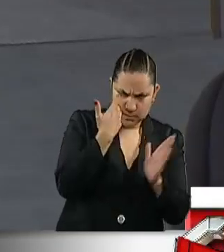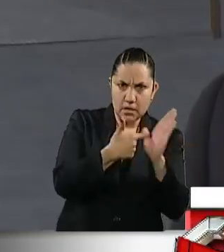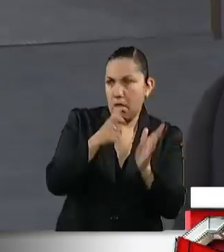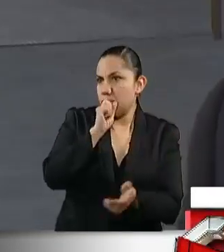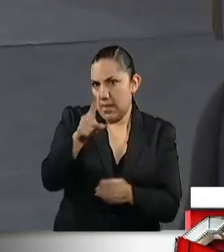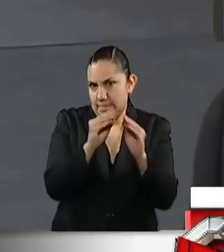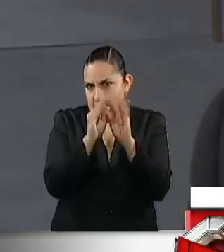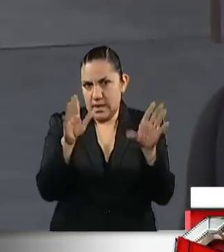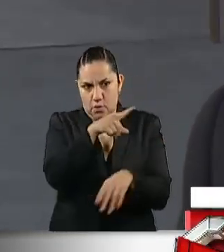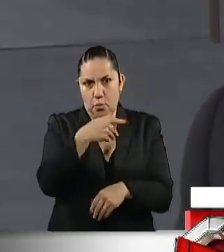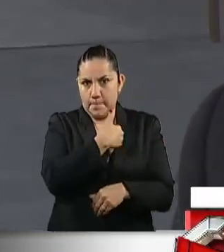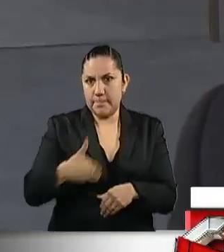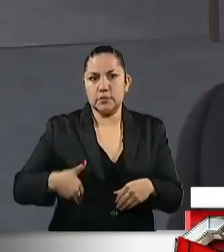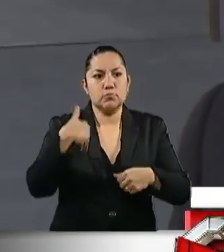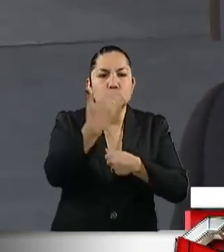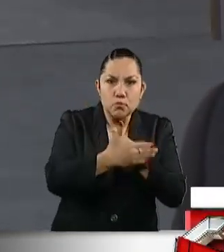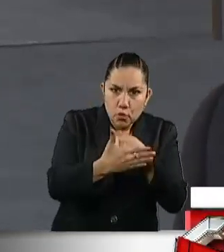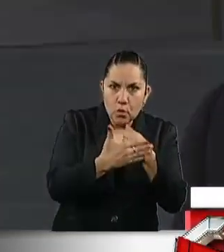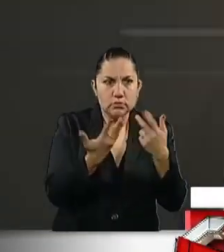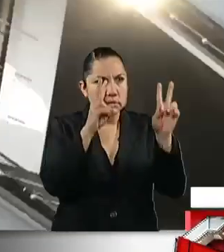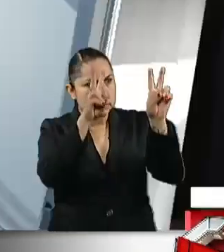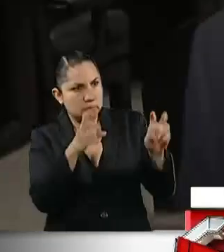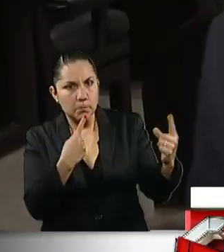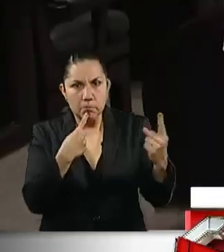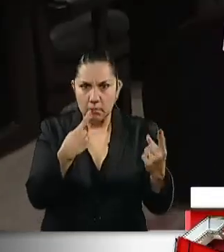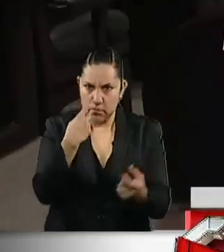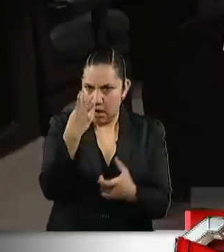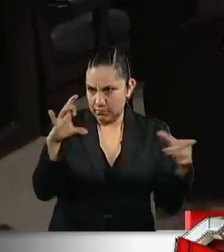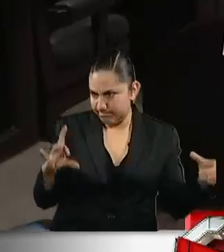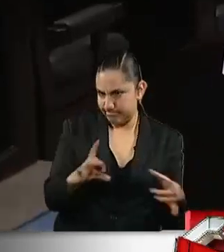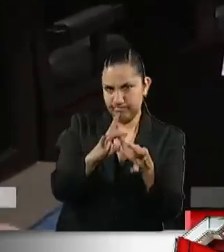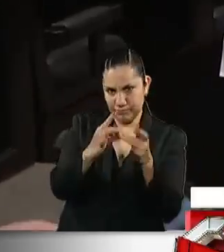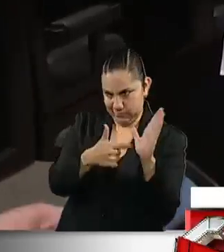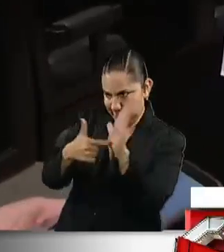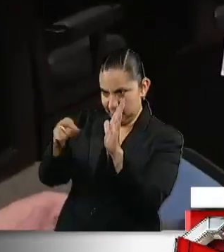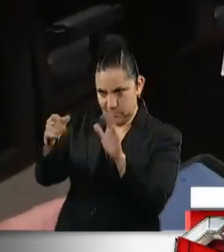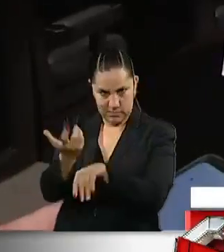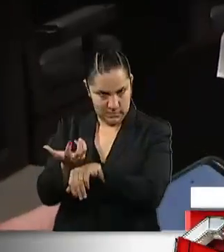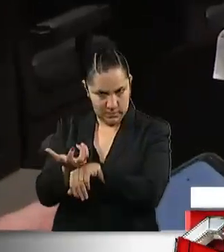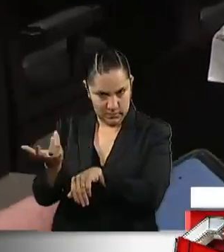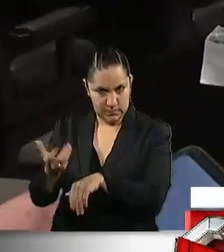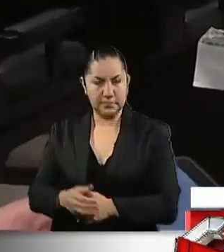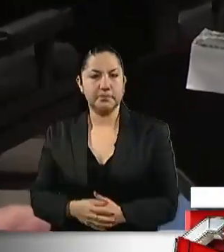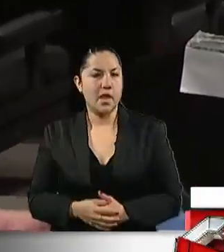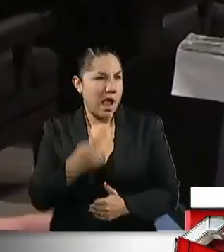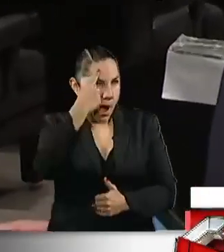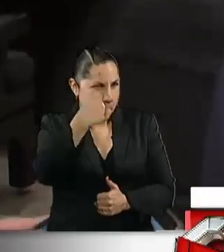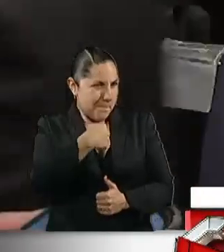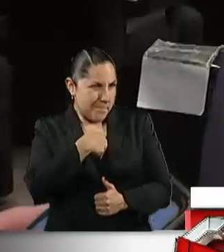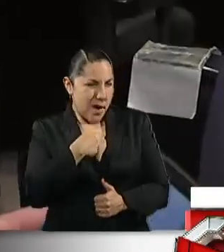presidente en los próximos días a estos países, sobre todo Estados Unidos. Pues es muy lamentable que la justicia pareciera que fuera selectiva,